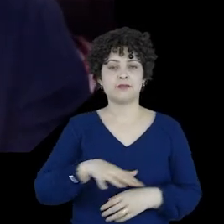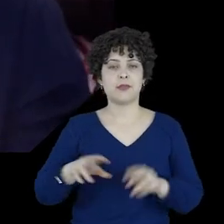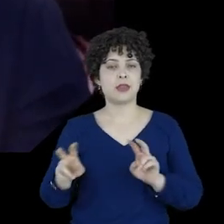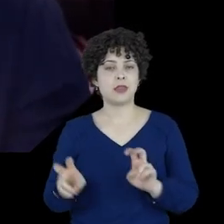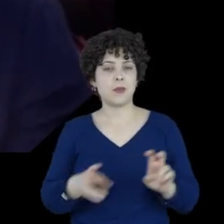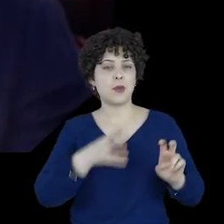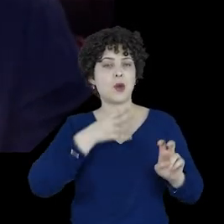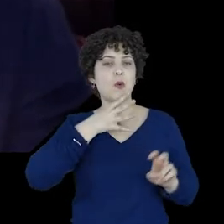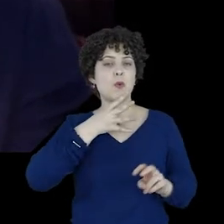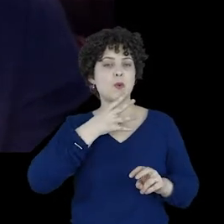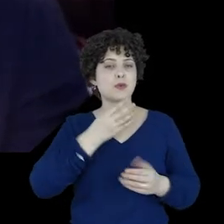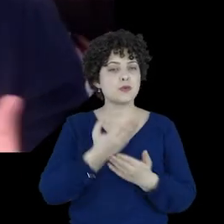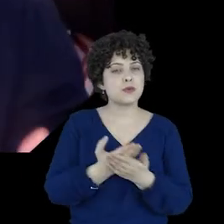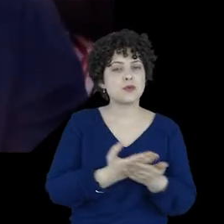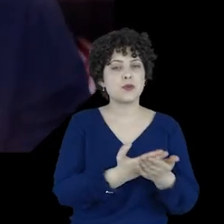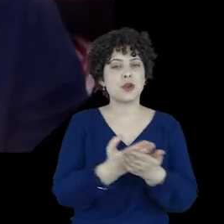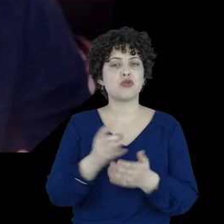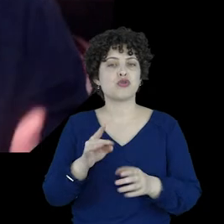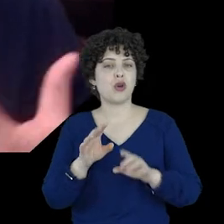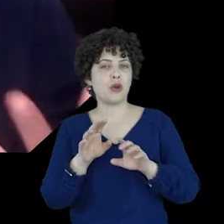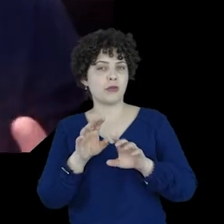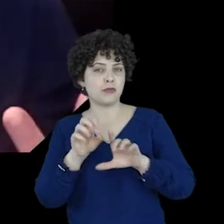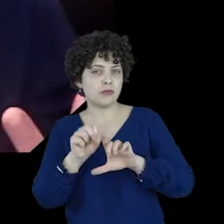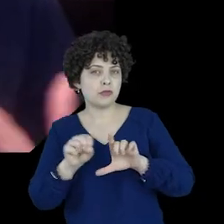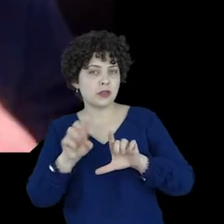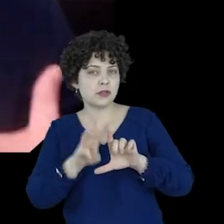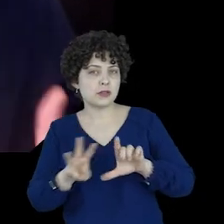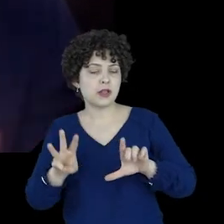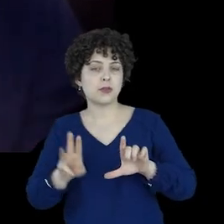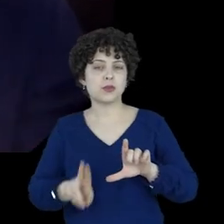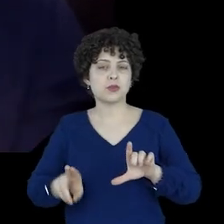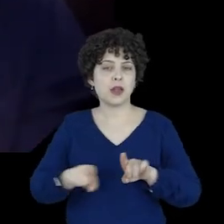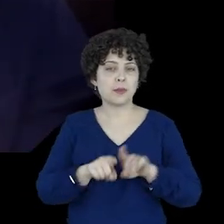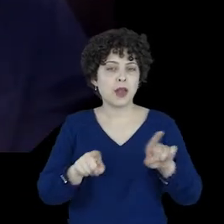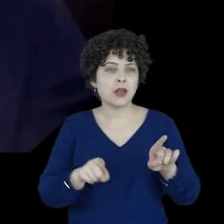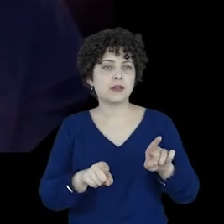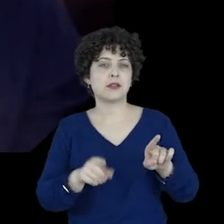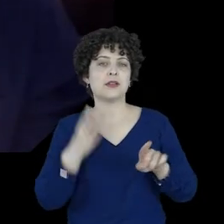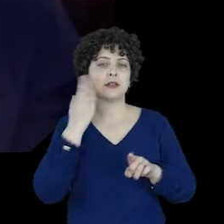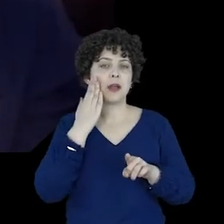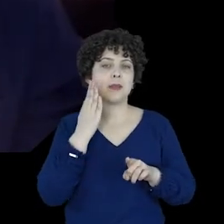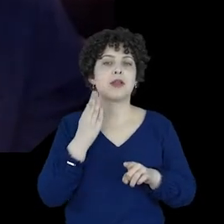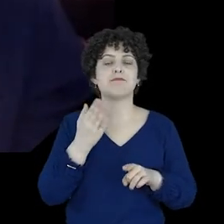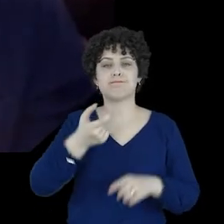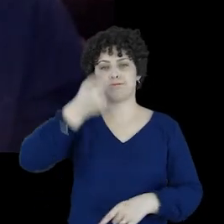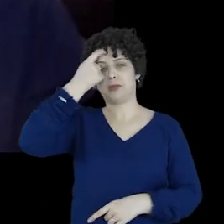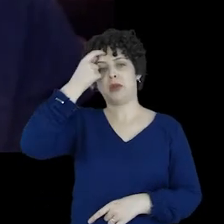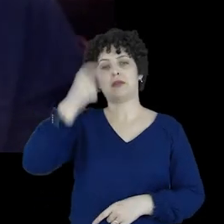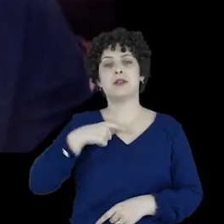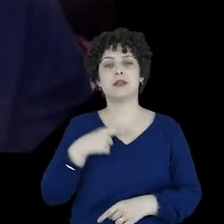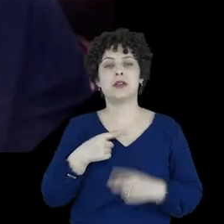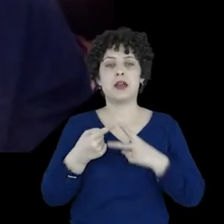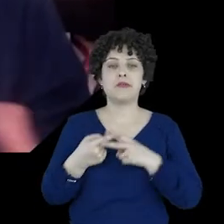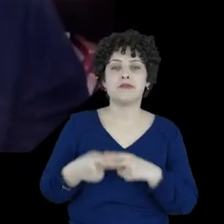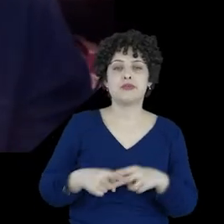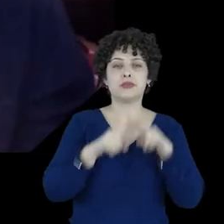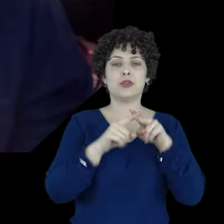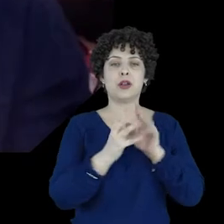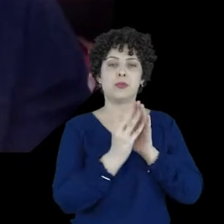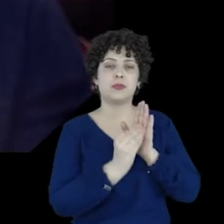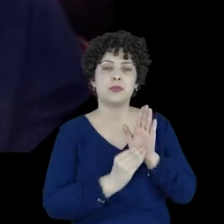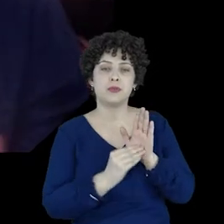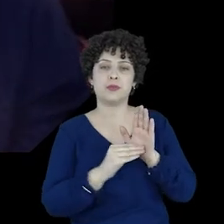solamente para poder usar estos sistemas, sino para poder abordarlos de manera crítica, habla de una reformulación del